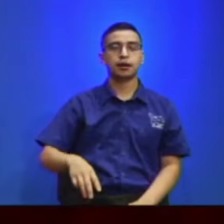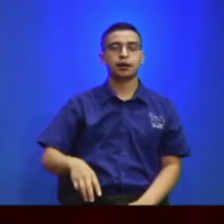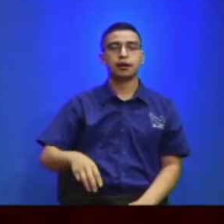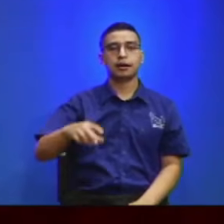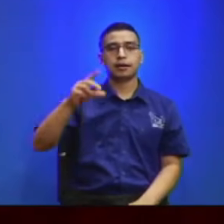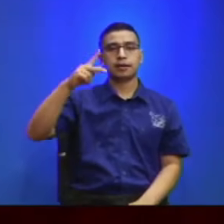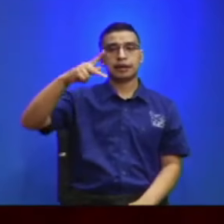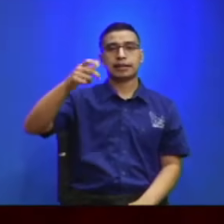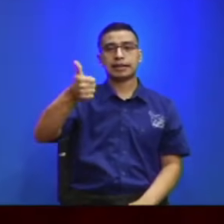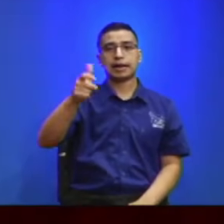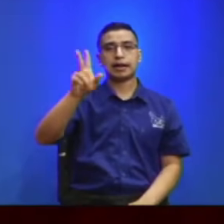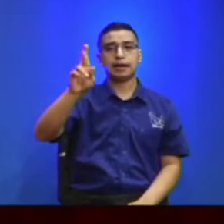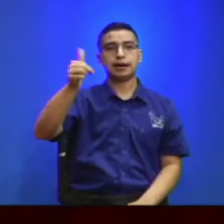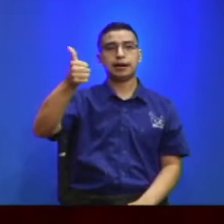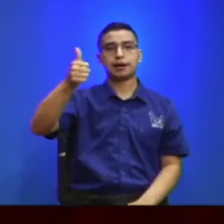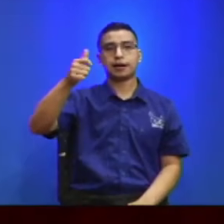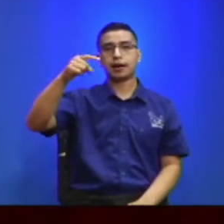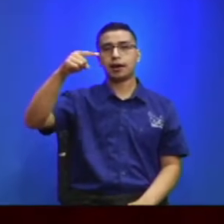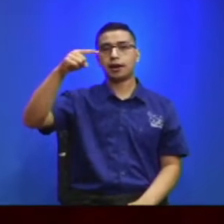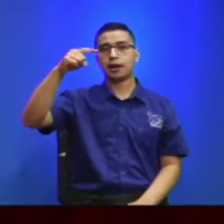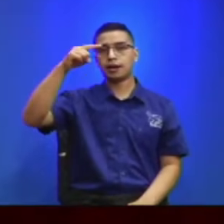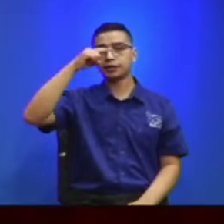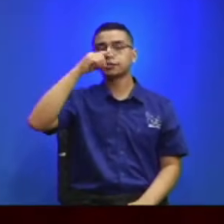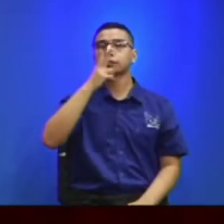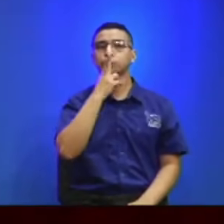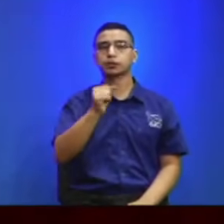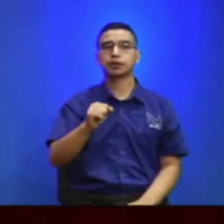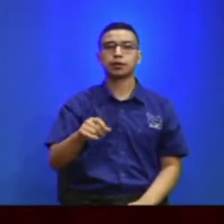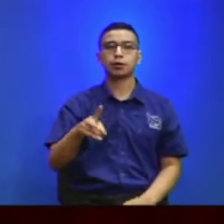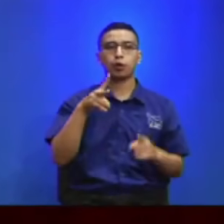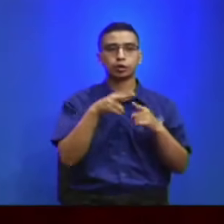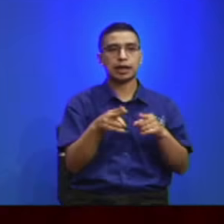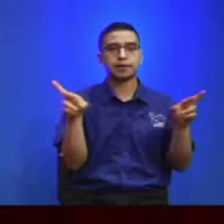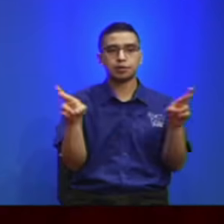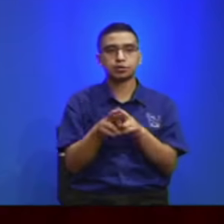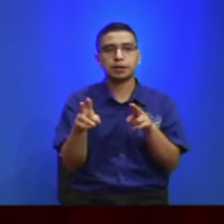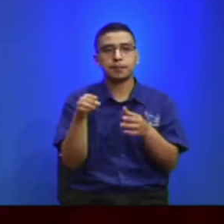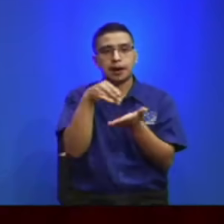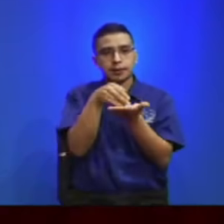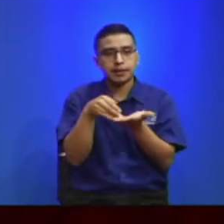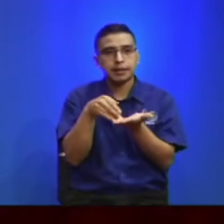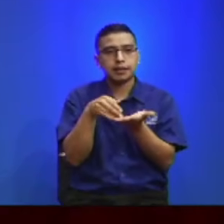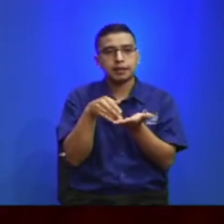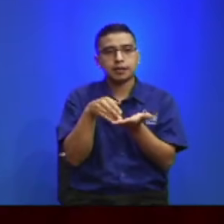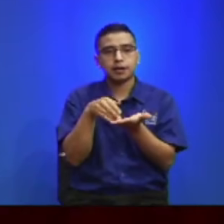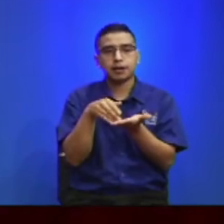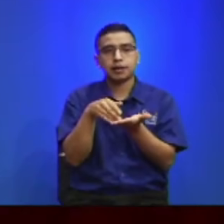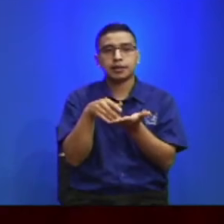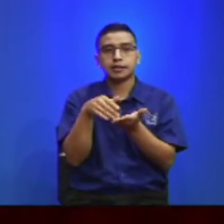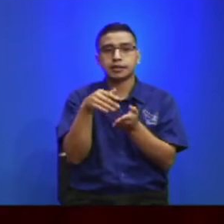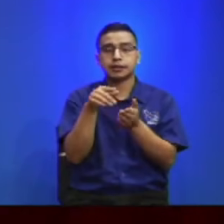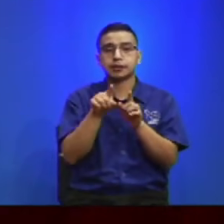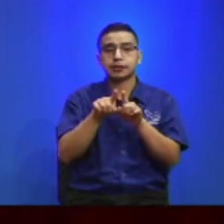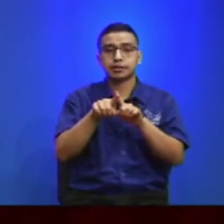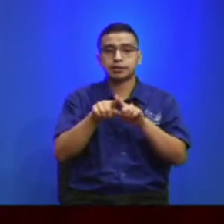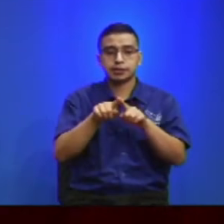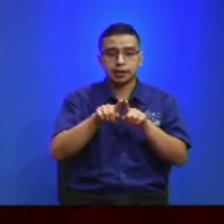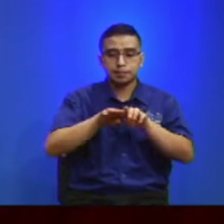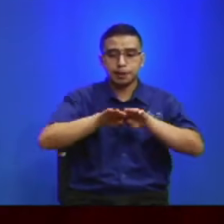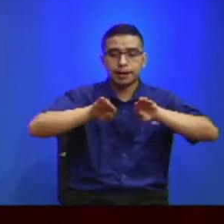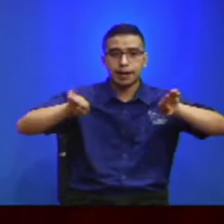palabra quiere decir cortar reducir partir separar eso lo que quiere decir es decir que cuando cada vez que se utiliza